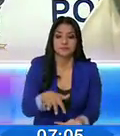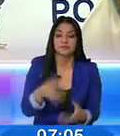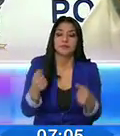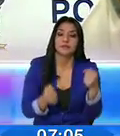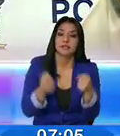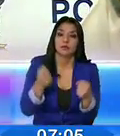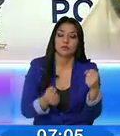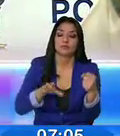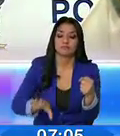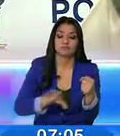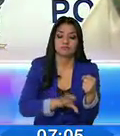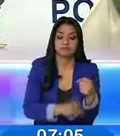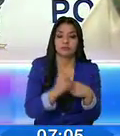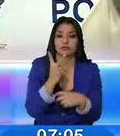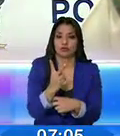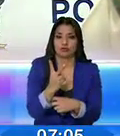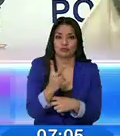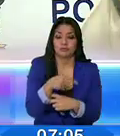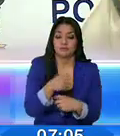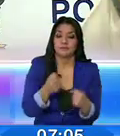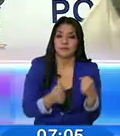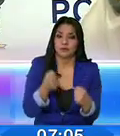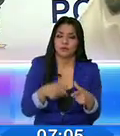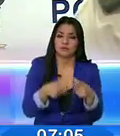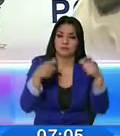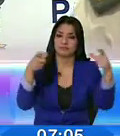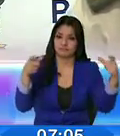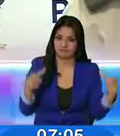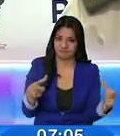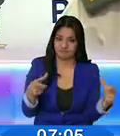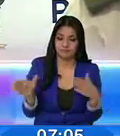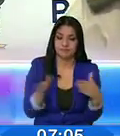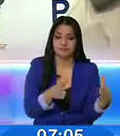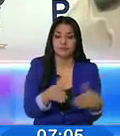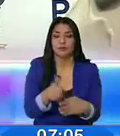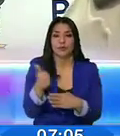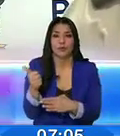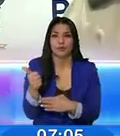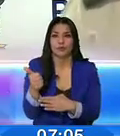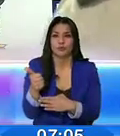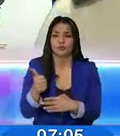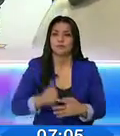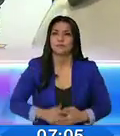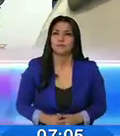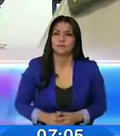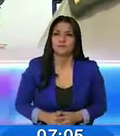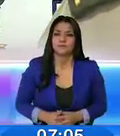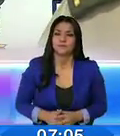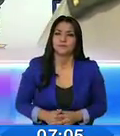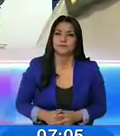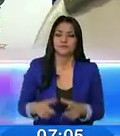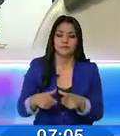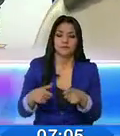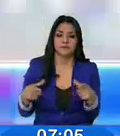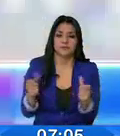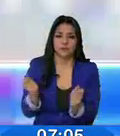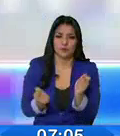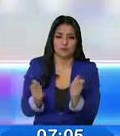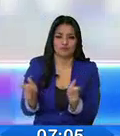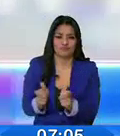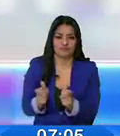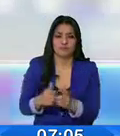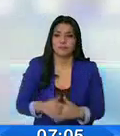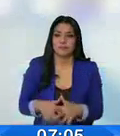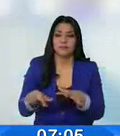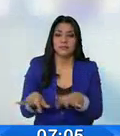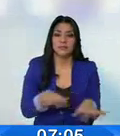vehículos, un vehículo tipo camión y el otro vehículo pequeño. El operativo